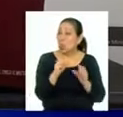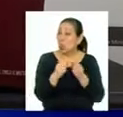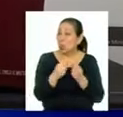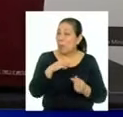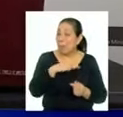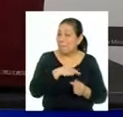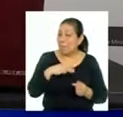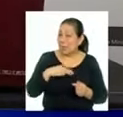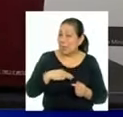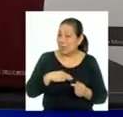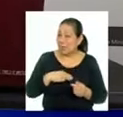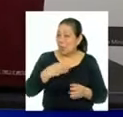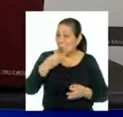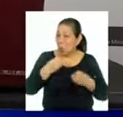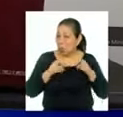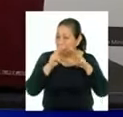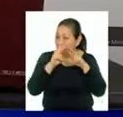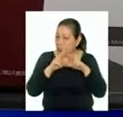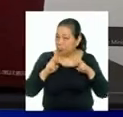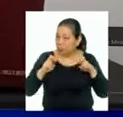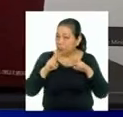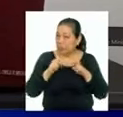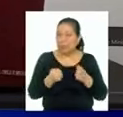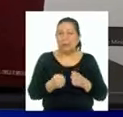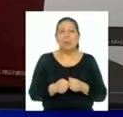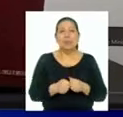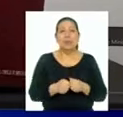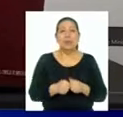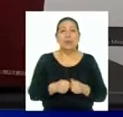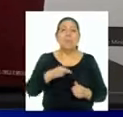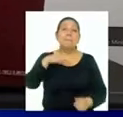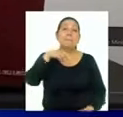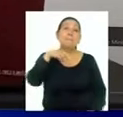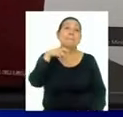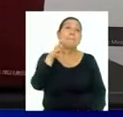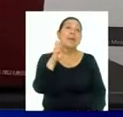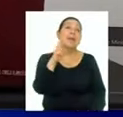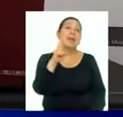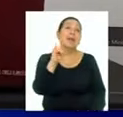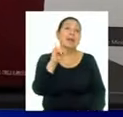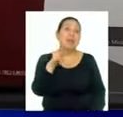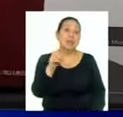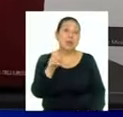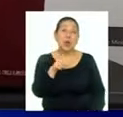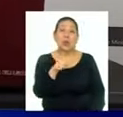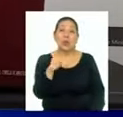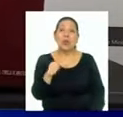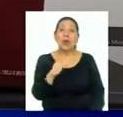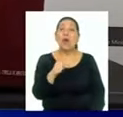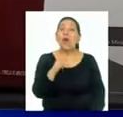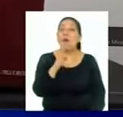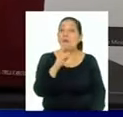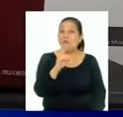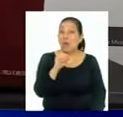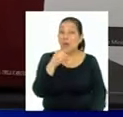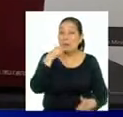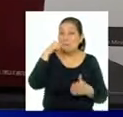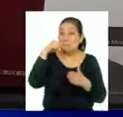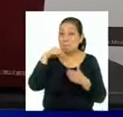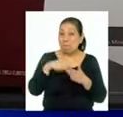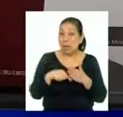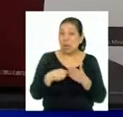el Ministerio Público abrió investigación contra el señor Manuel Merino y su primer ministro, el señor Antero Flores, por los delitos de homicidio